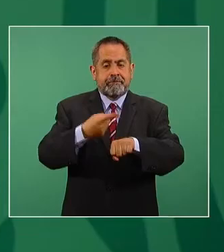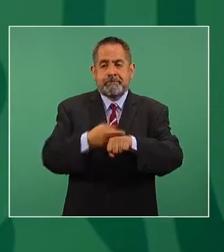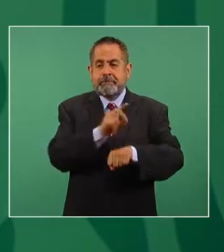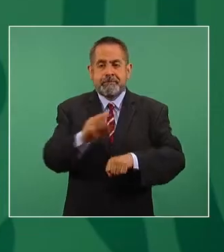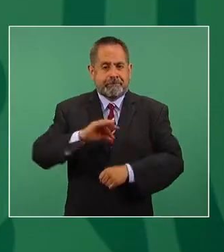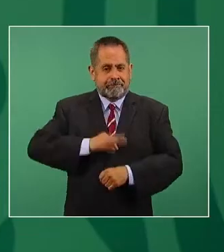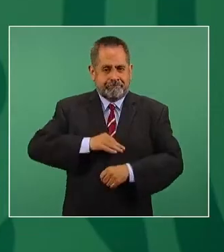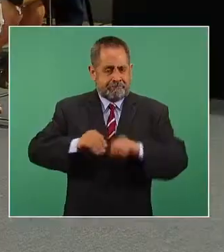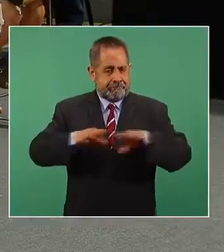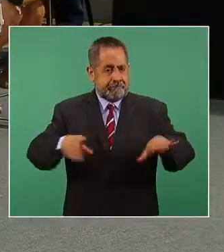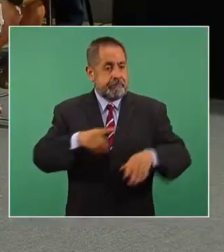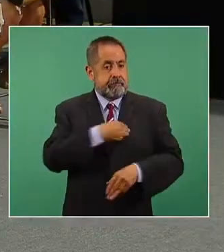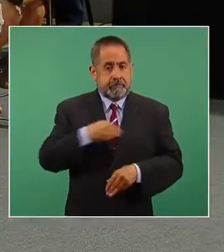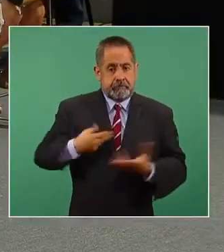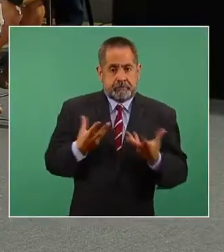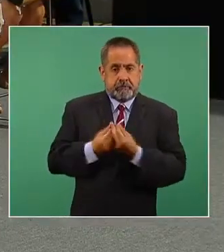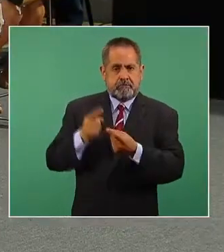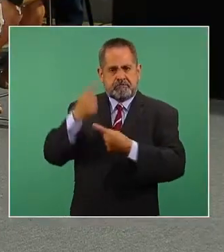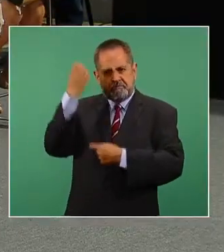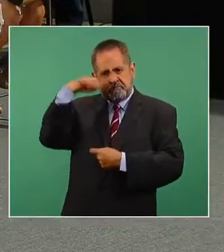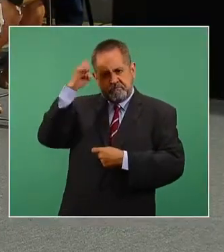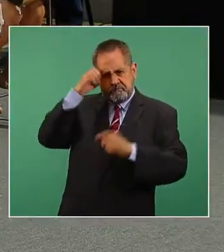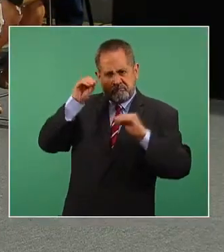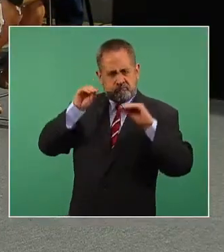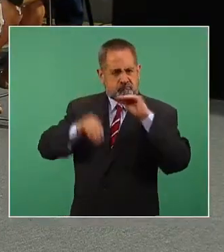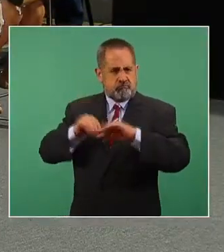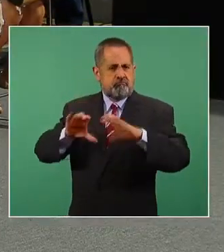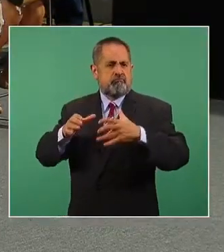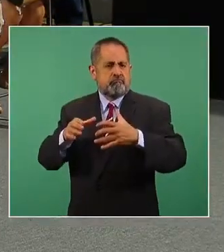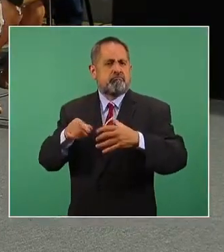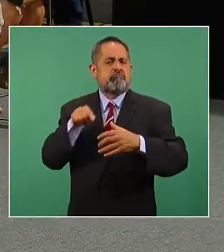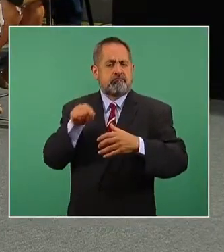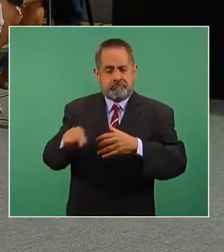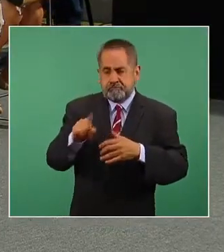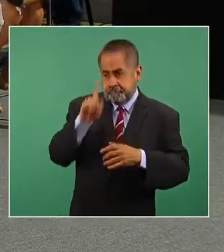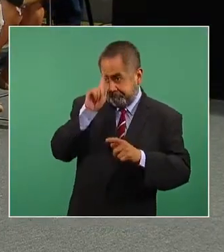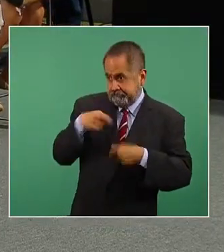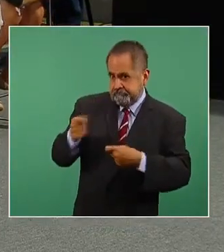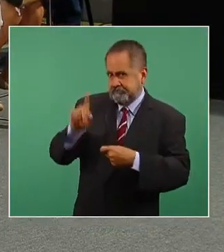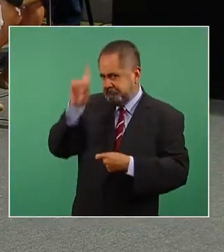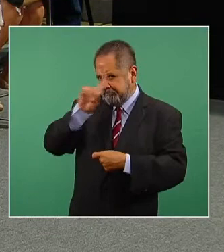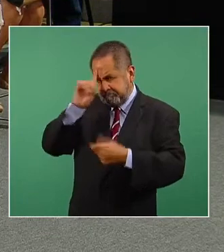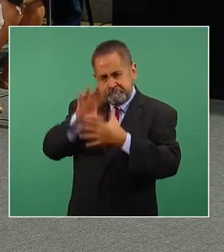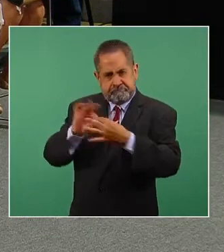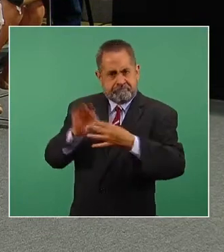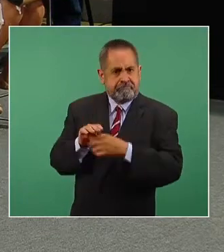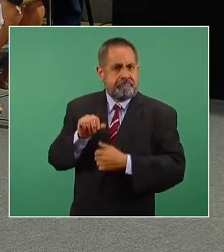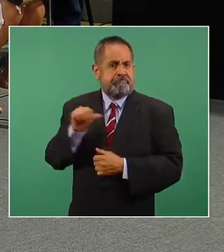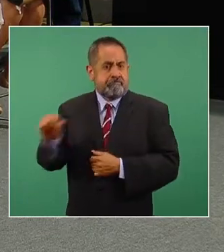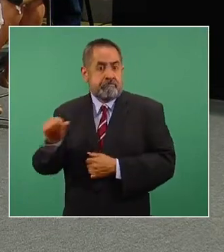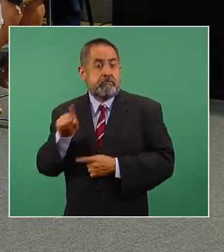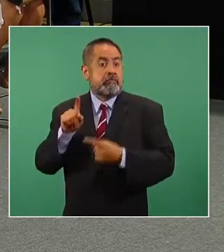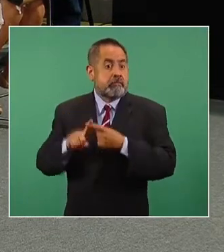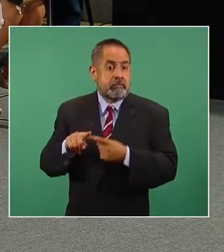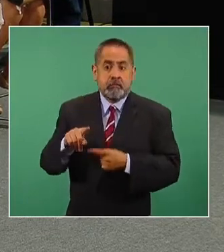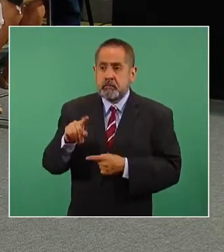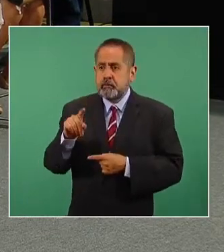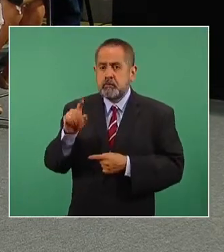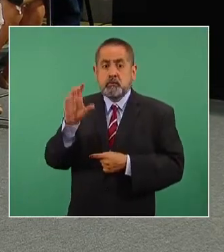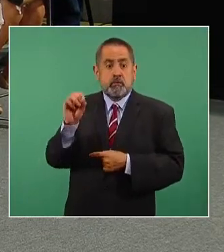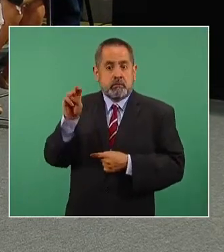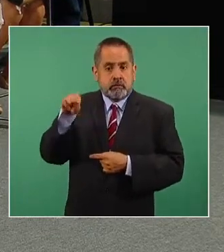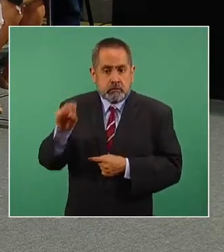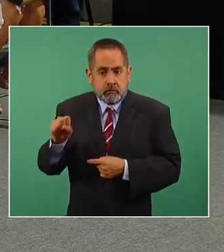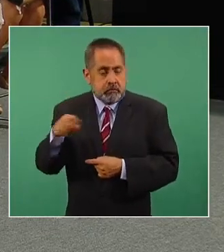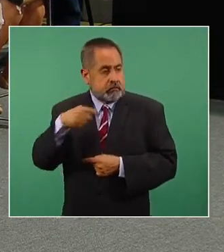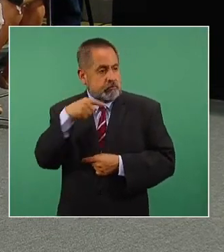Infecciosas, miembro del grupo de expertos en asesoramiento estratégico de la Organización Mundial de la